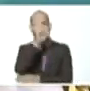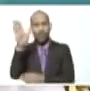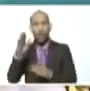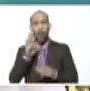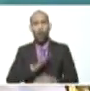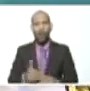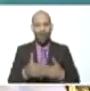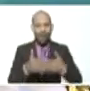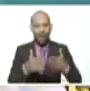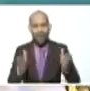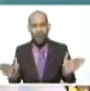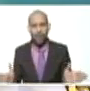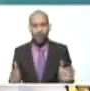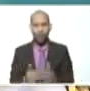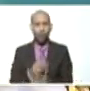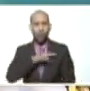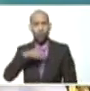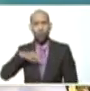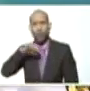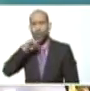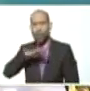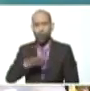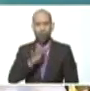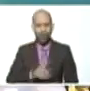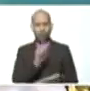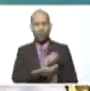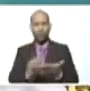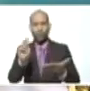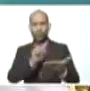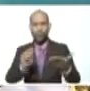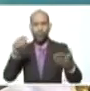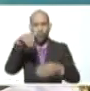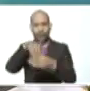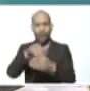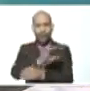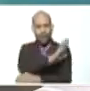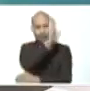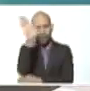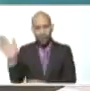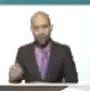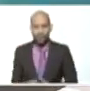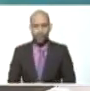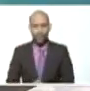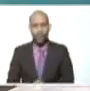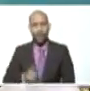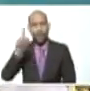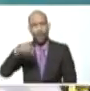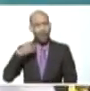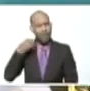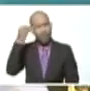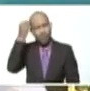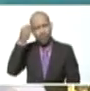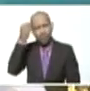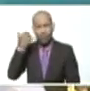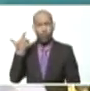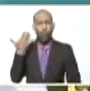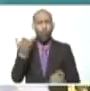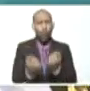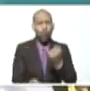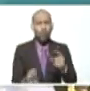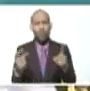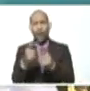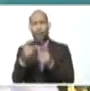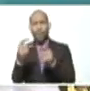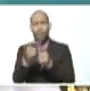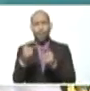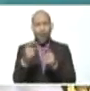abierto y nuestra historia está escrita en el cielo. También me imaginé que las últimas palabras